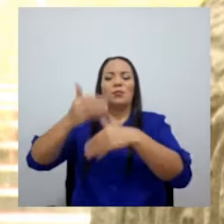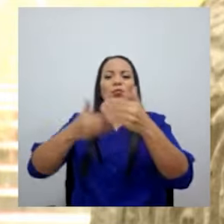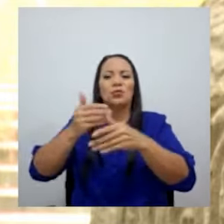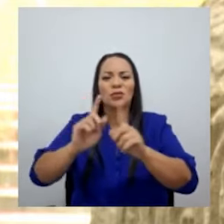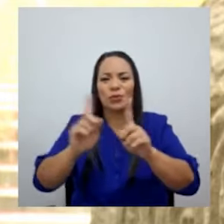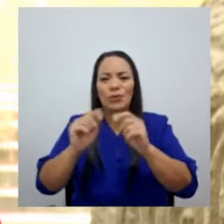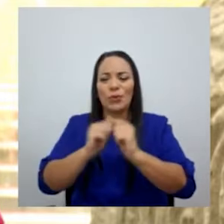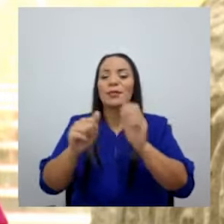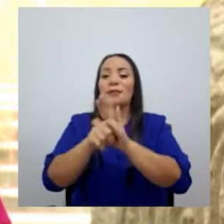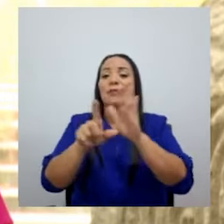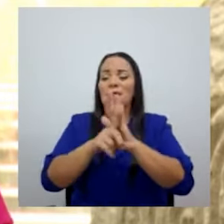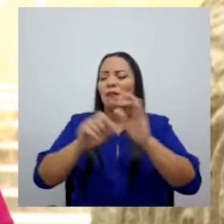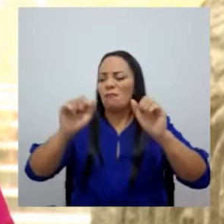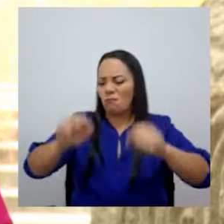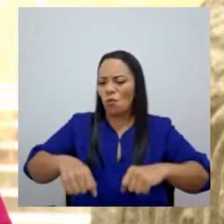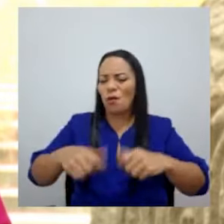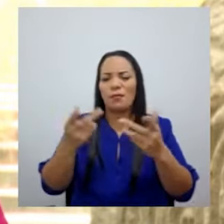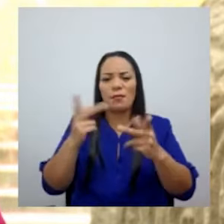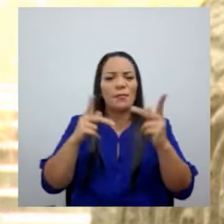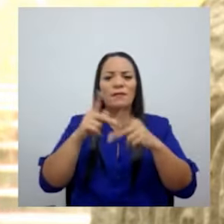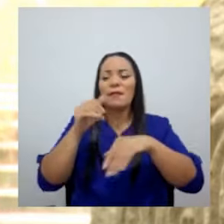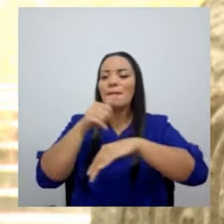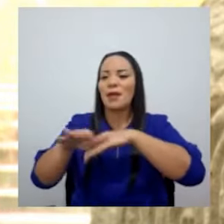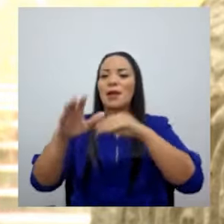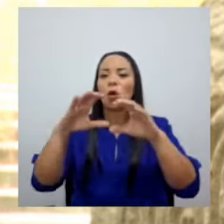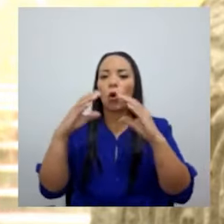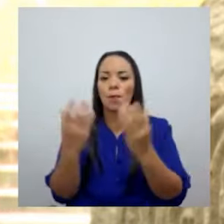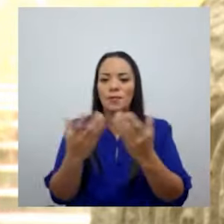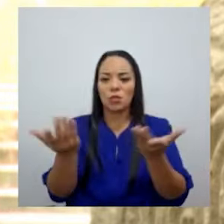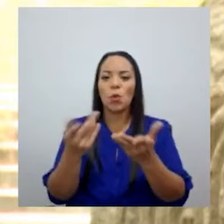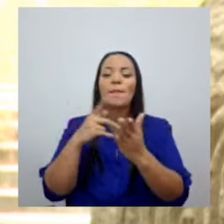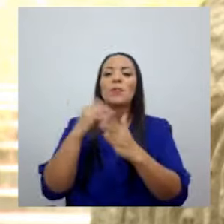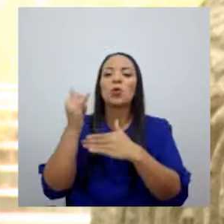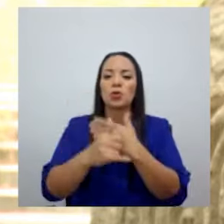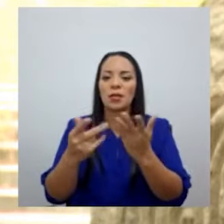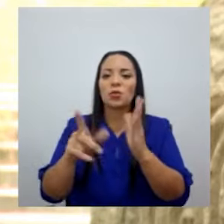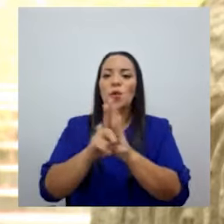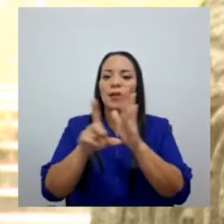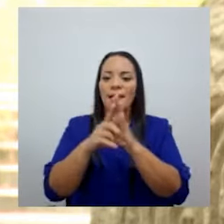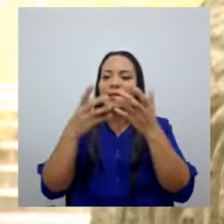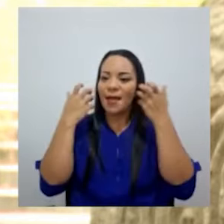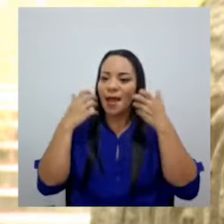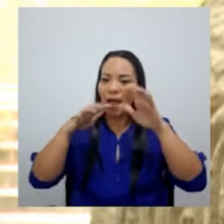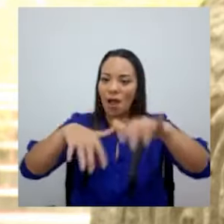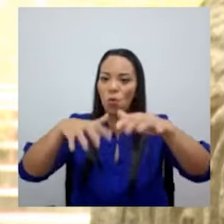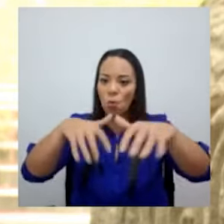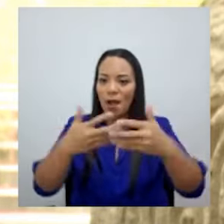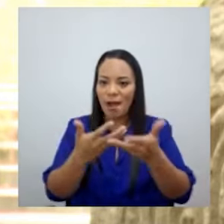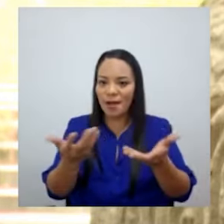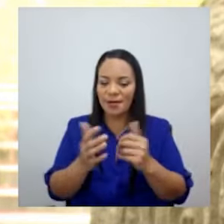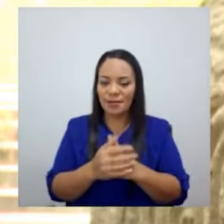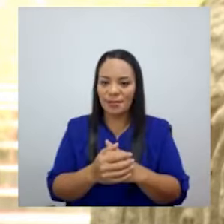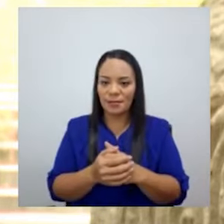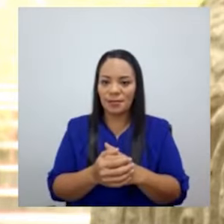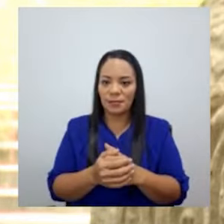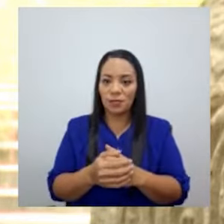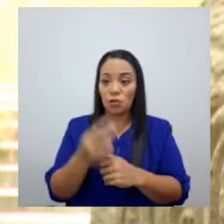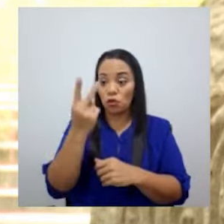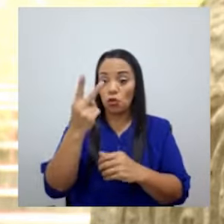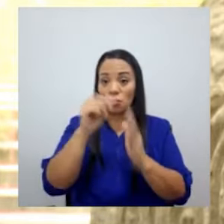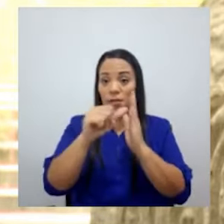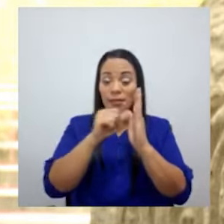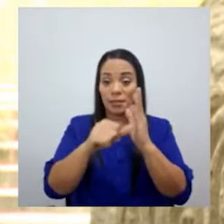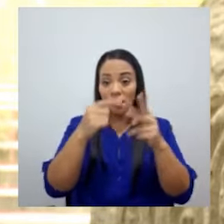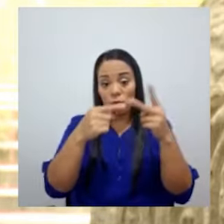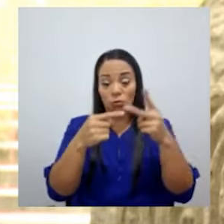Legislativa puede perfectamente enviar a comisión el proyecto de la Ley Jaguar, quitarle los dos artículos donde la sala